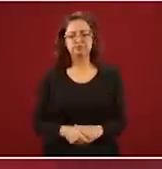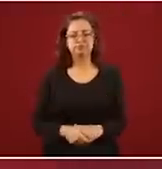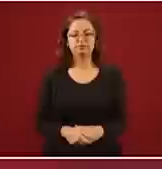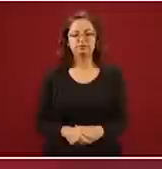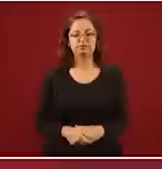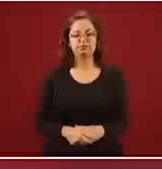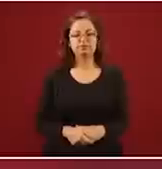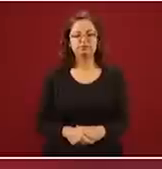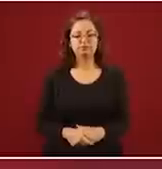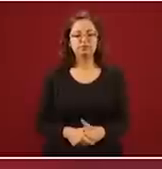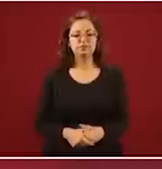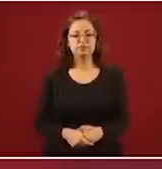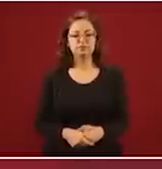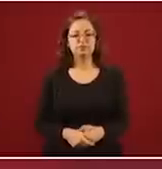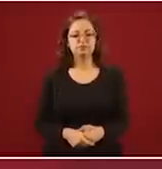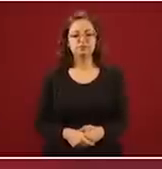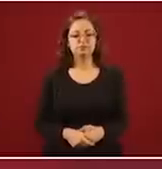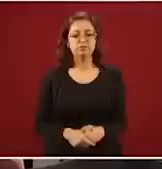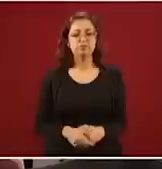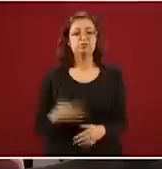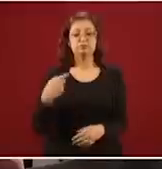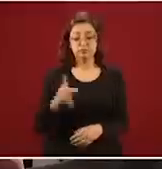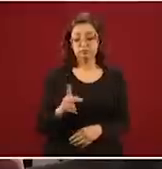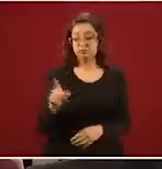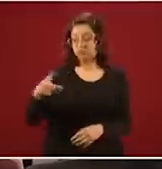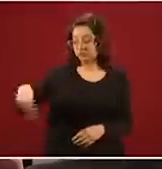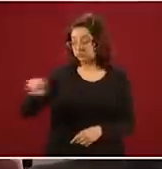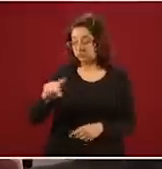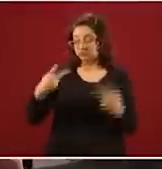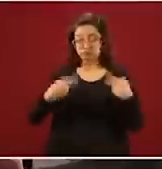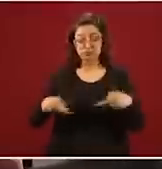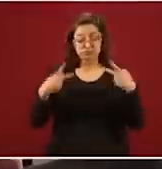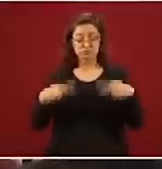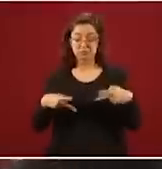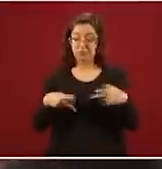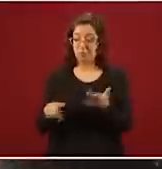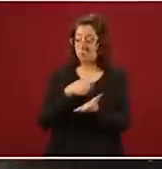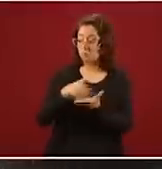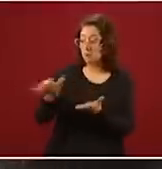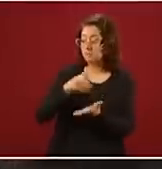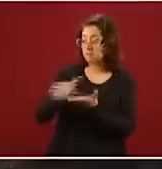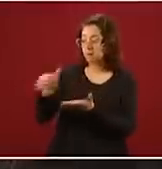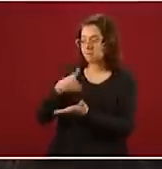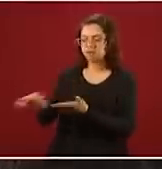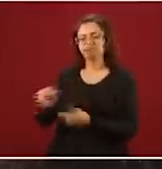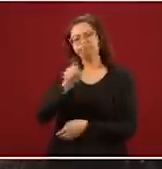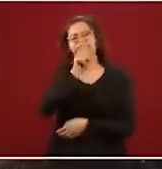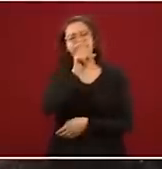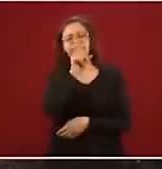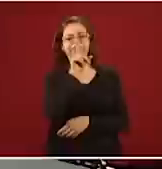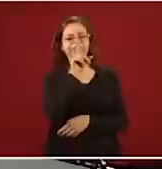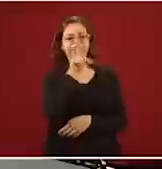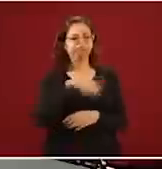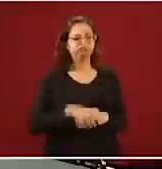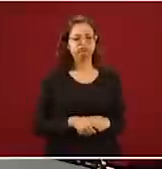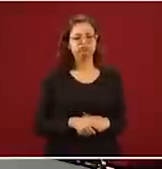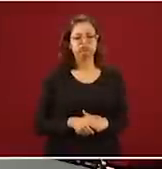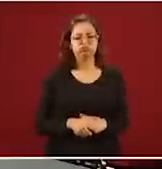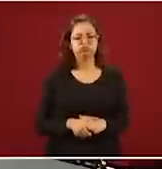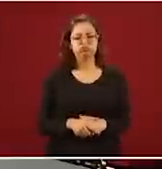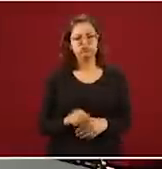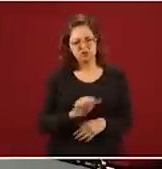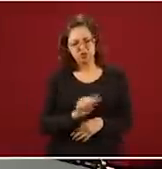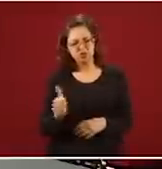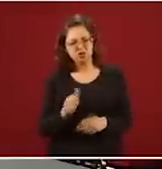es el propósito de despedir gente. ¿Qué otra cosa me preguntabas? Ah, sobre